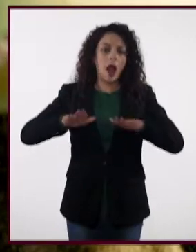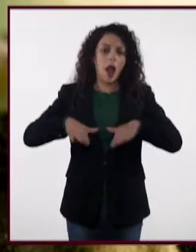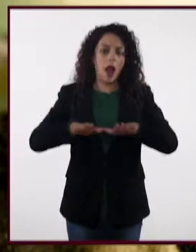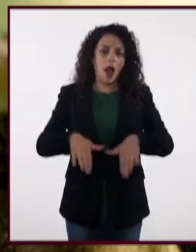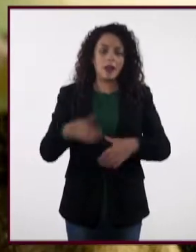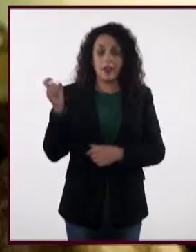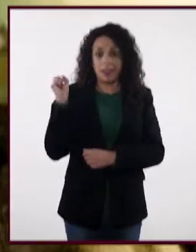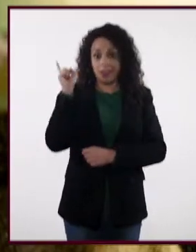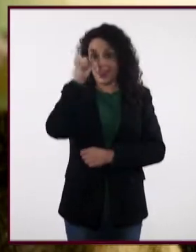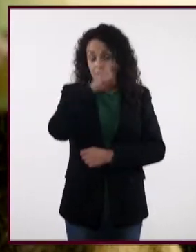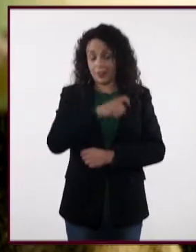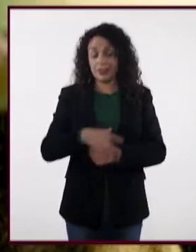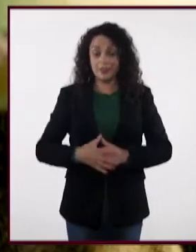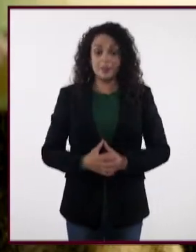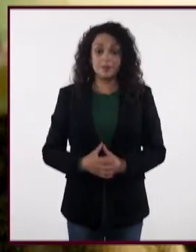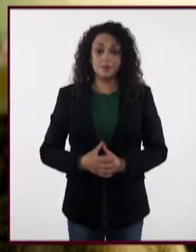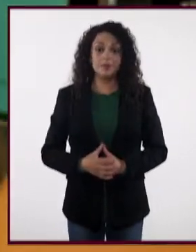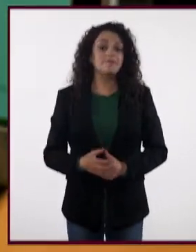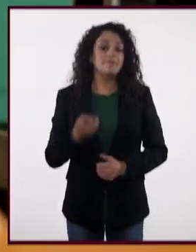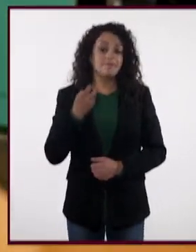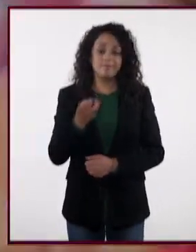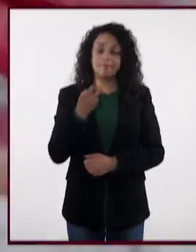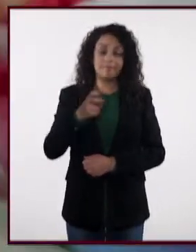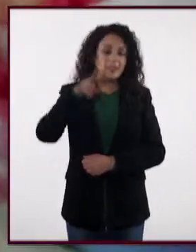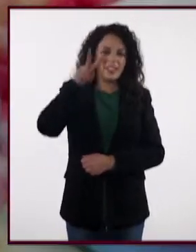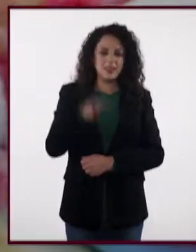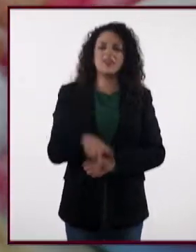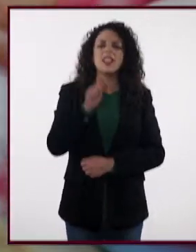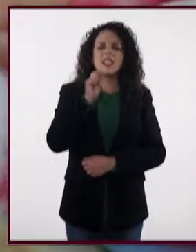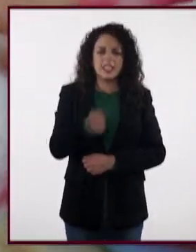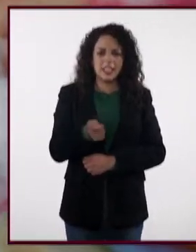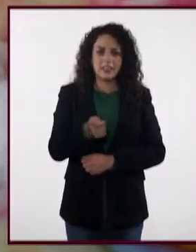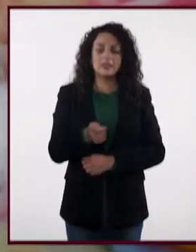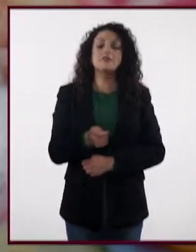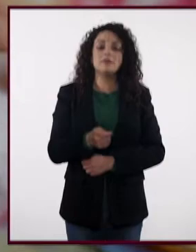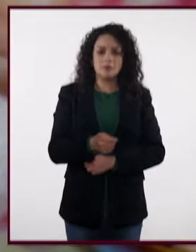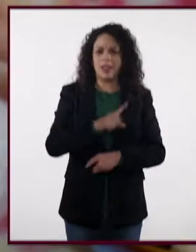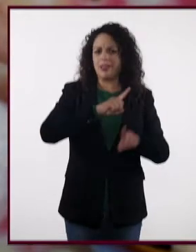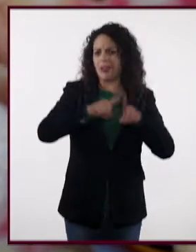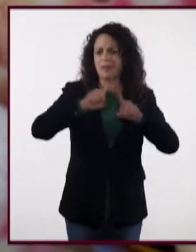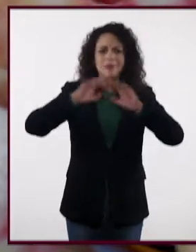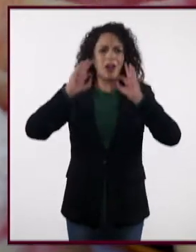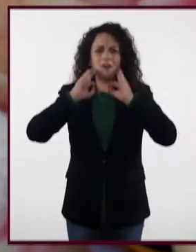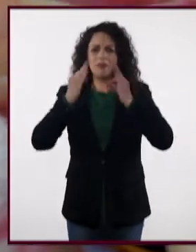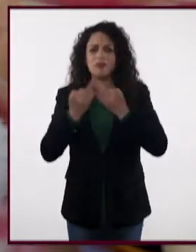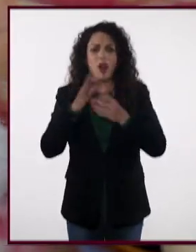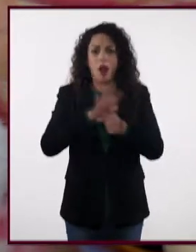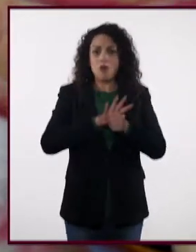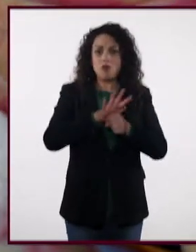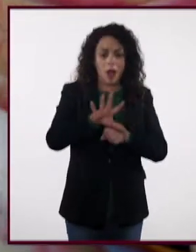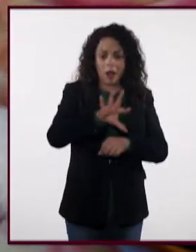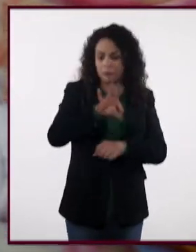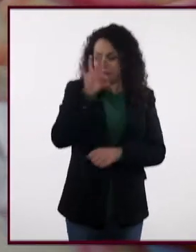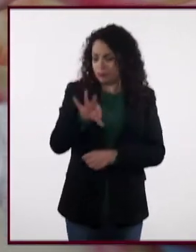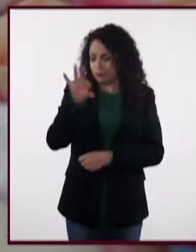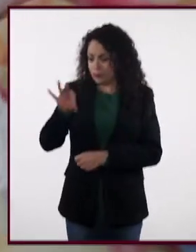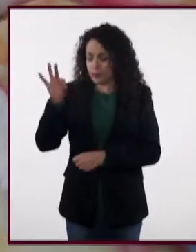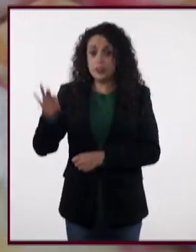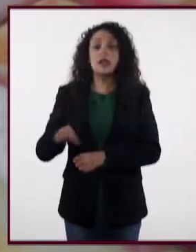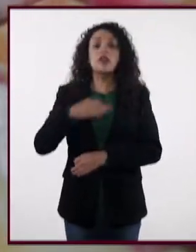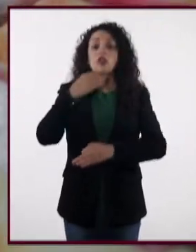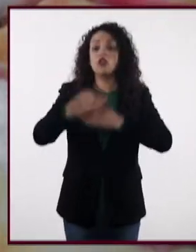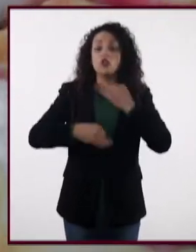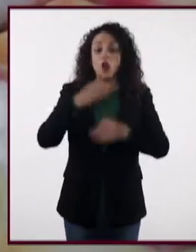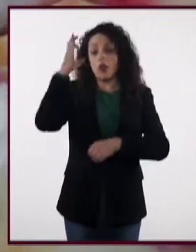muy complejas. Lo que es una realidad es que, de una forma u otra, todas las civilizaciones y culturas